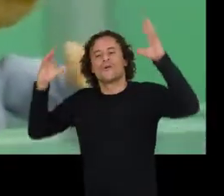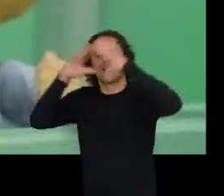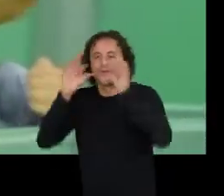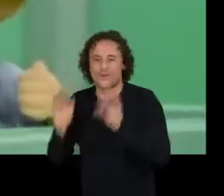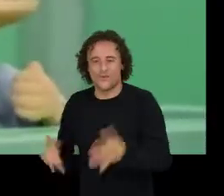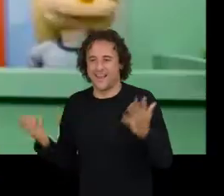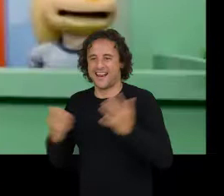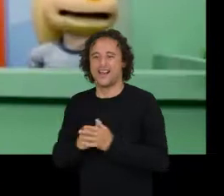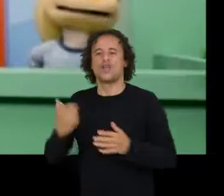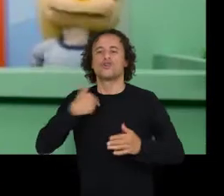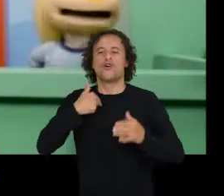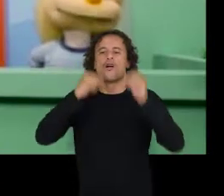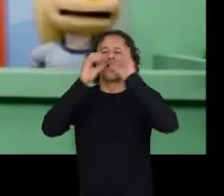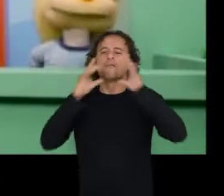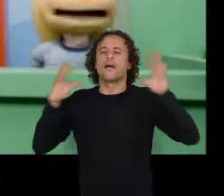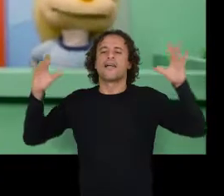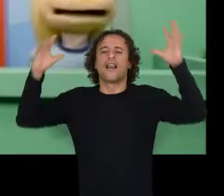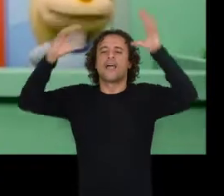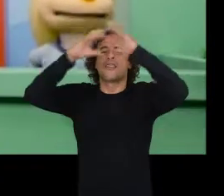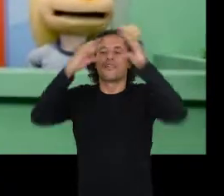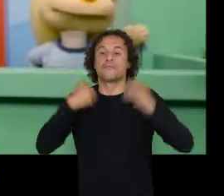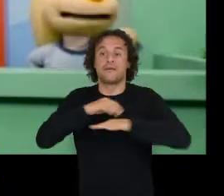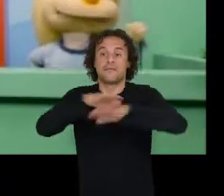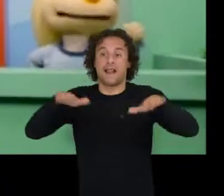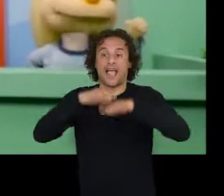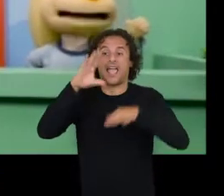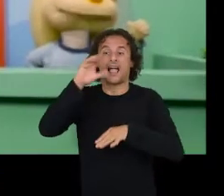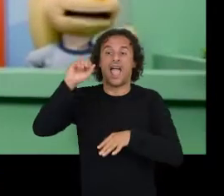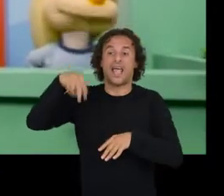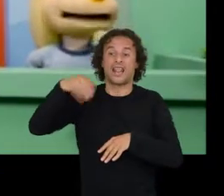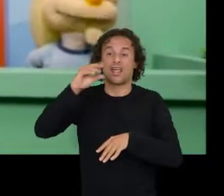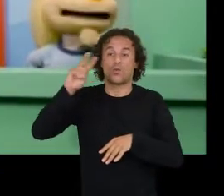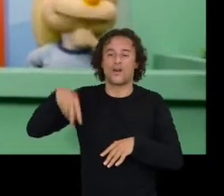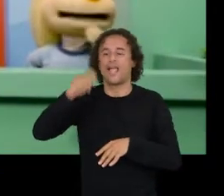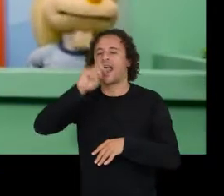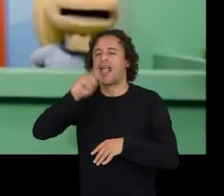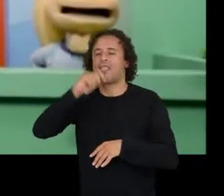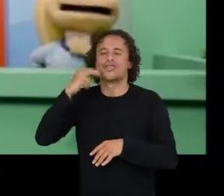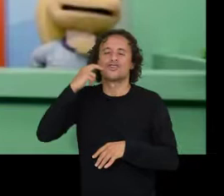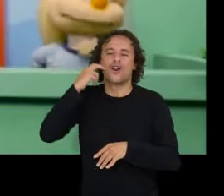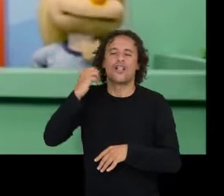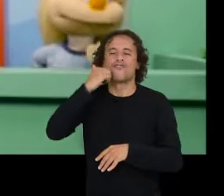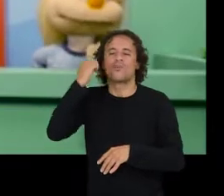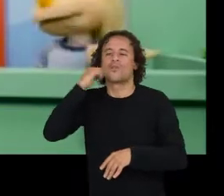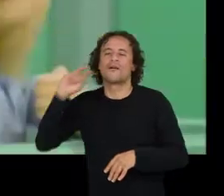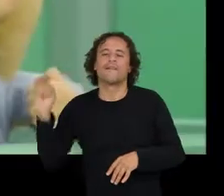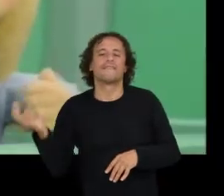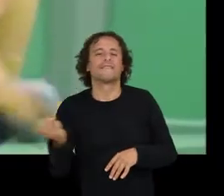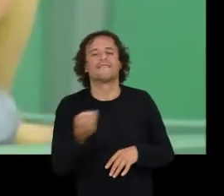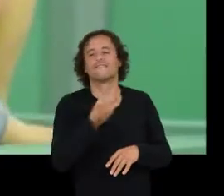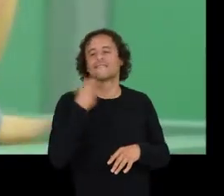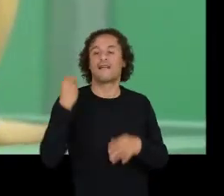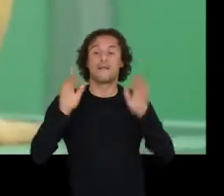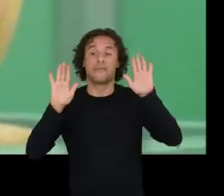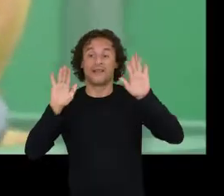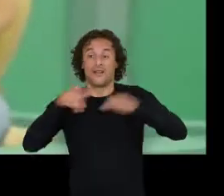Eu estaba a imaginar que tomaba un xeado de chocolate tutti frutti nunha praia de Cancún. Pero